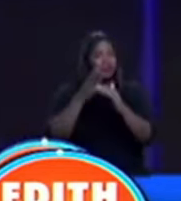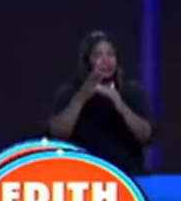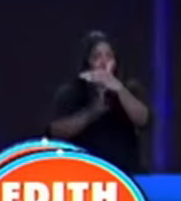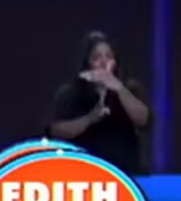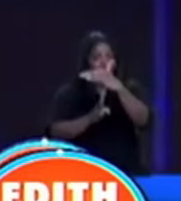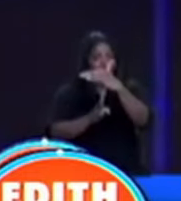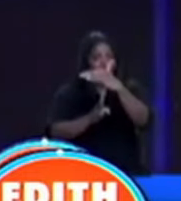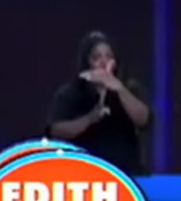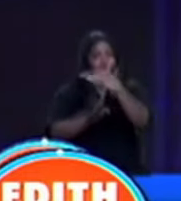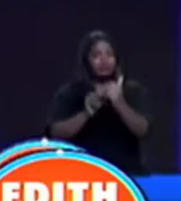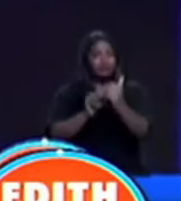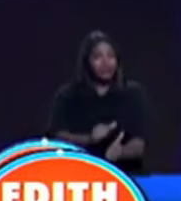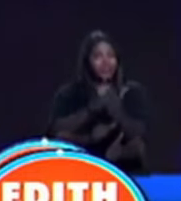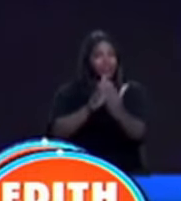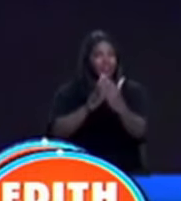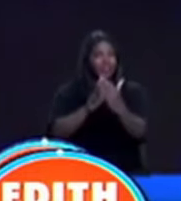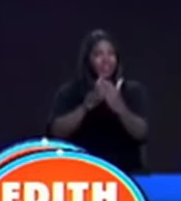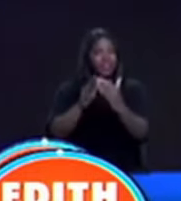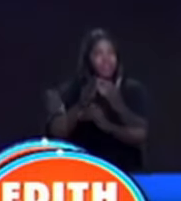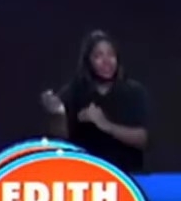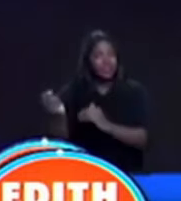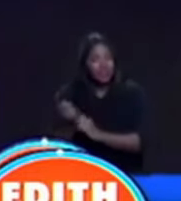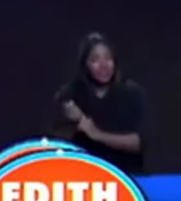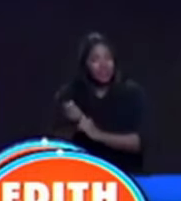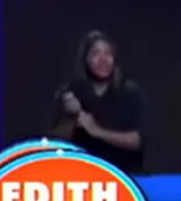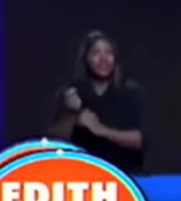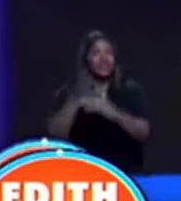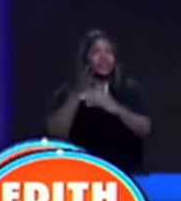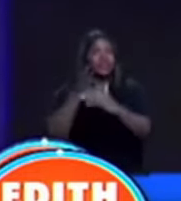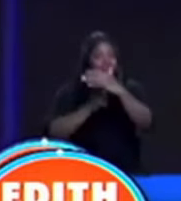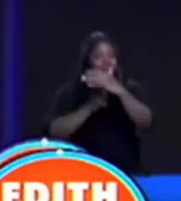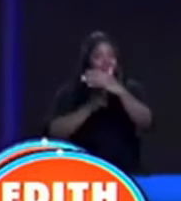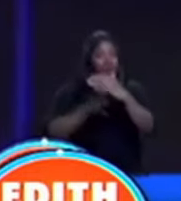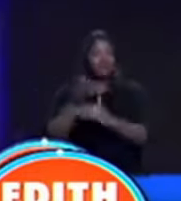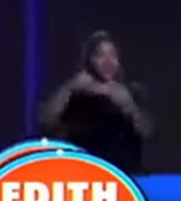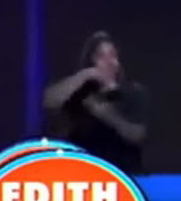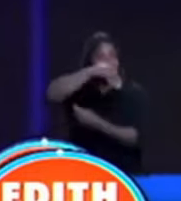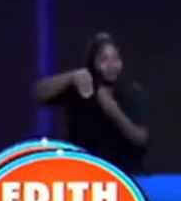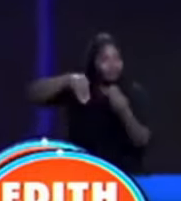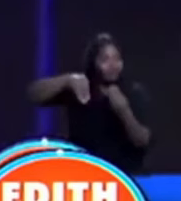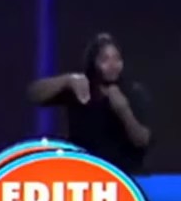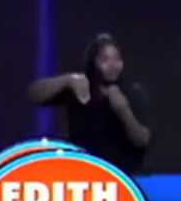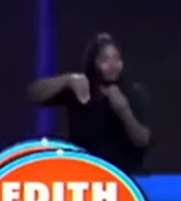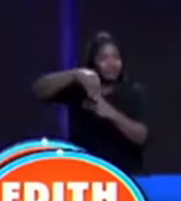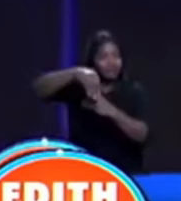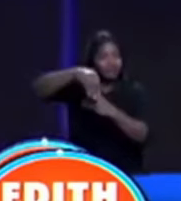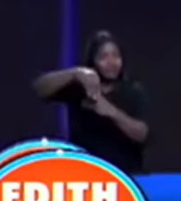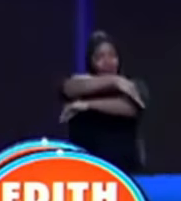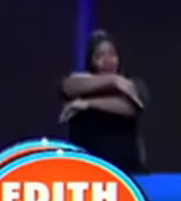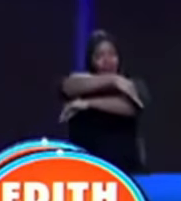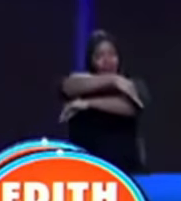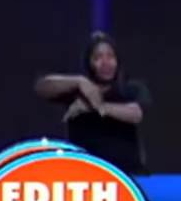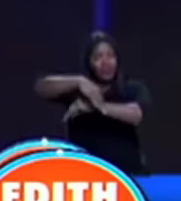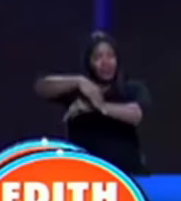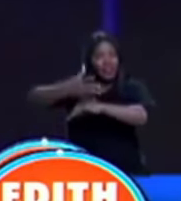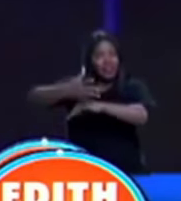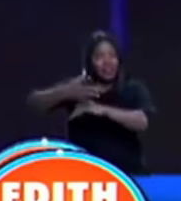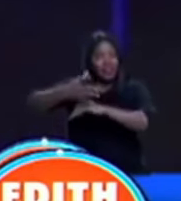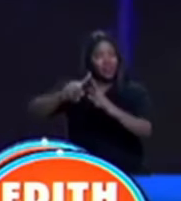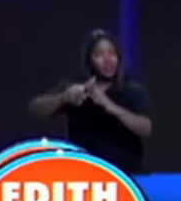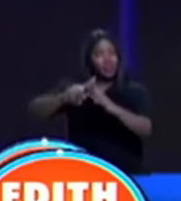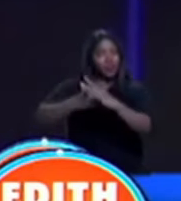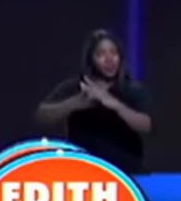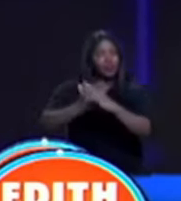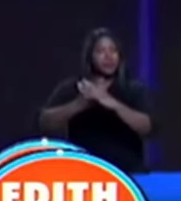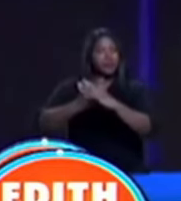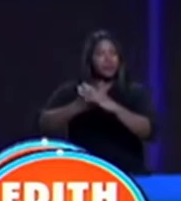también enfrentar la corrupción migratoria que se da, controlar nuestra frontera y iniciar un